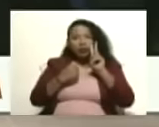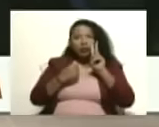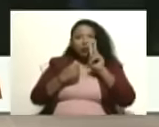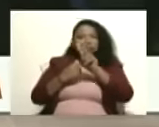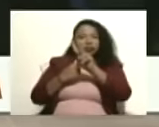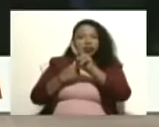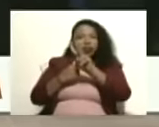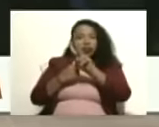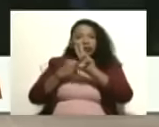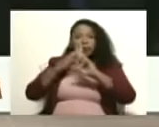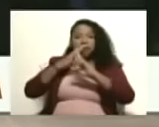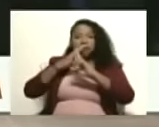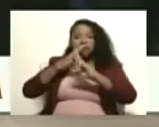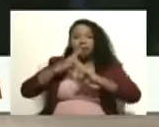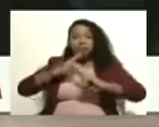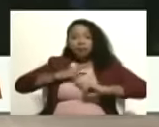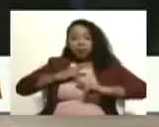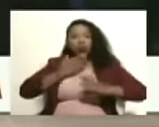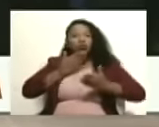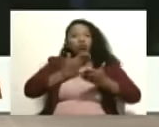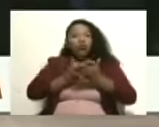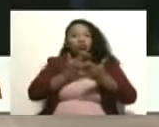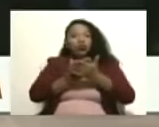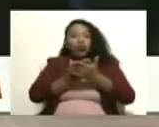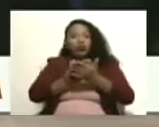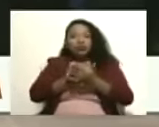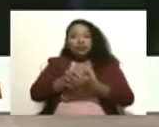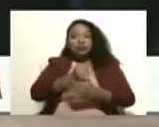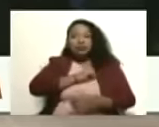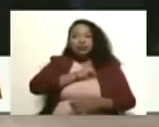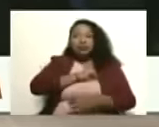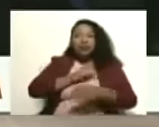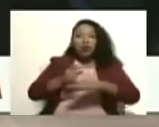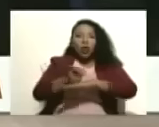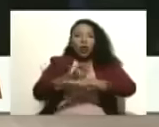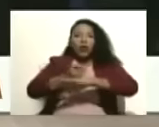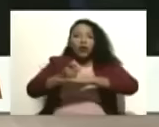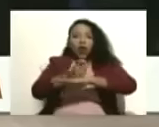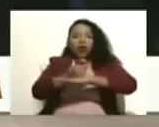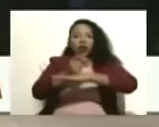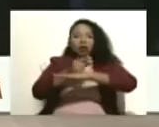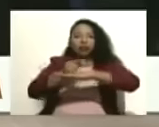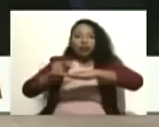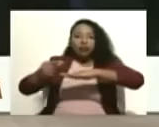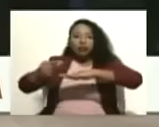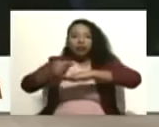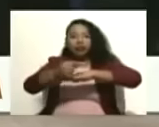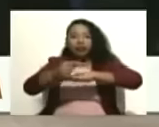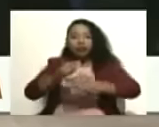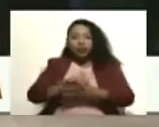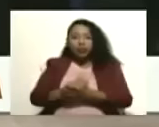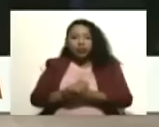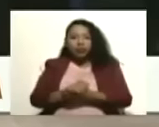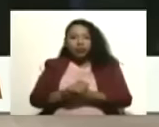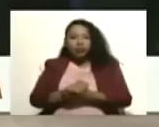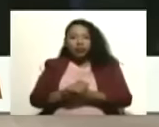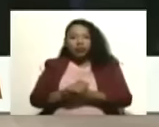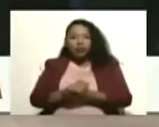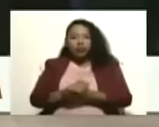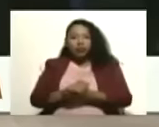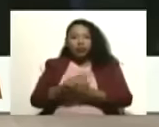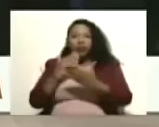y en la respuesta a la solicitud temeraria del gobierno de la República Cooperativa de Guyana al